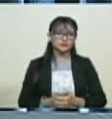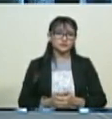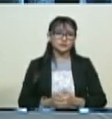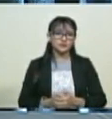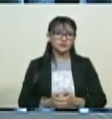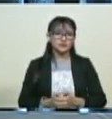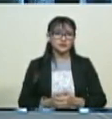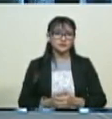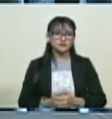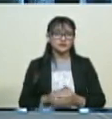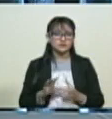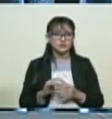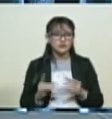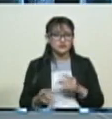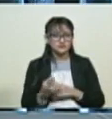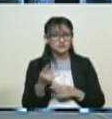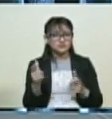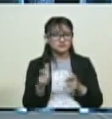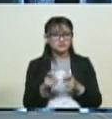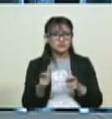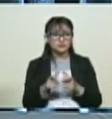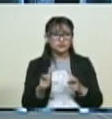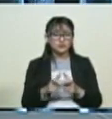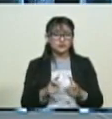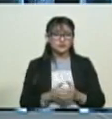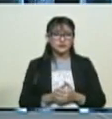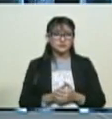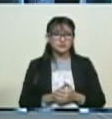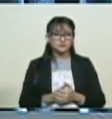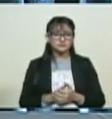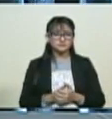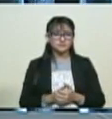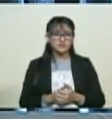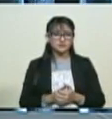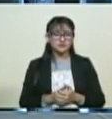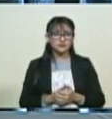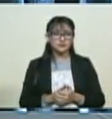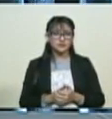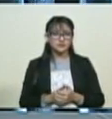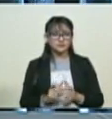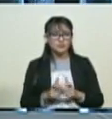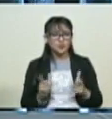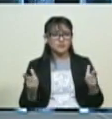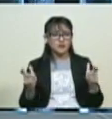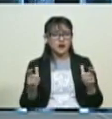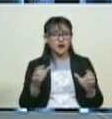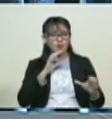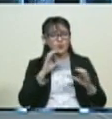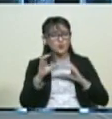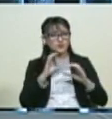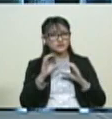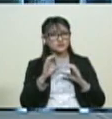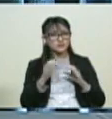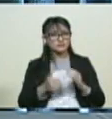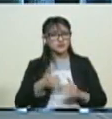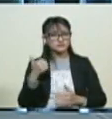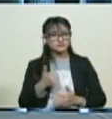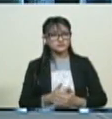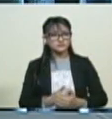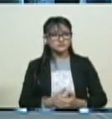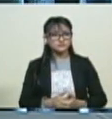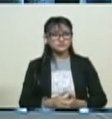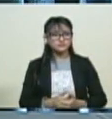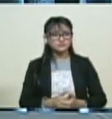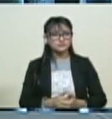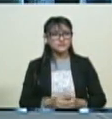vayan surgiendo de esas reuniones muy importantes asimilarla y multiplicarlas en la comunicación y